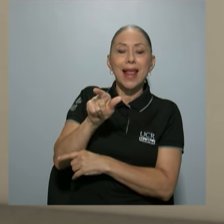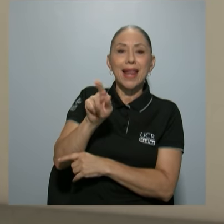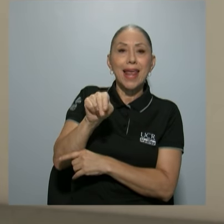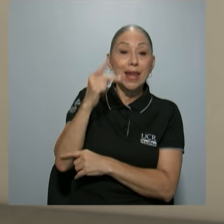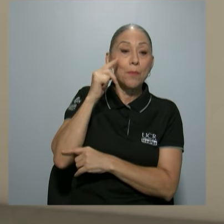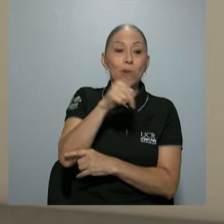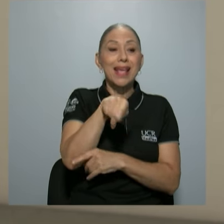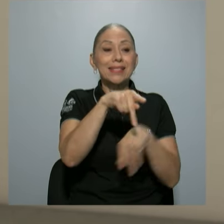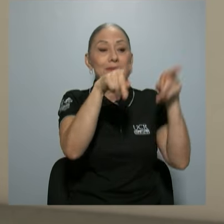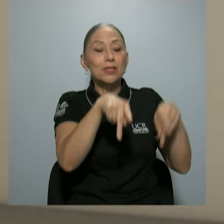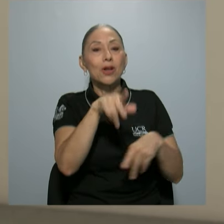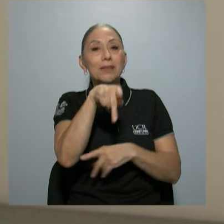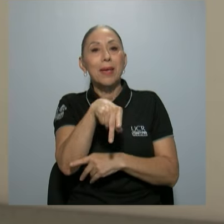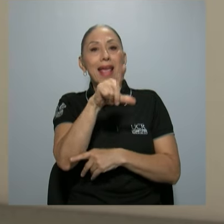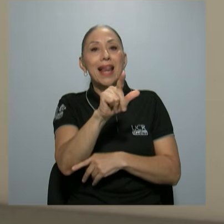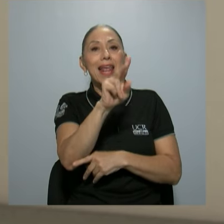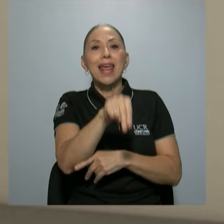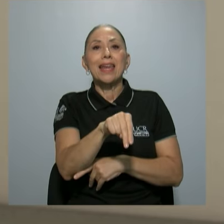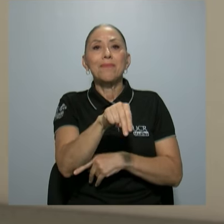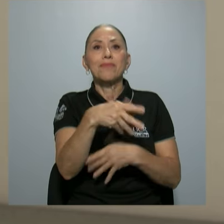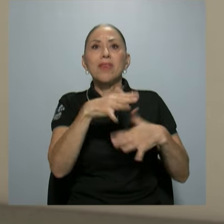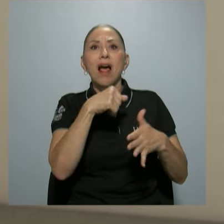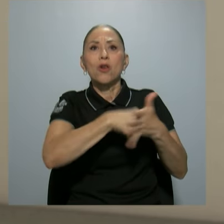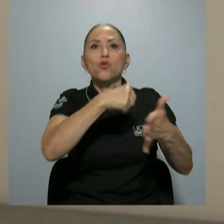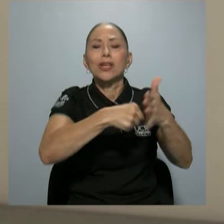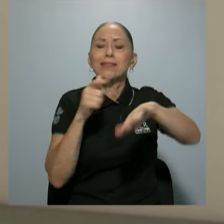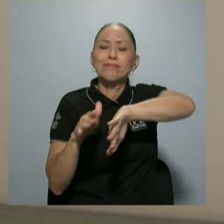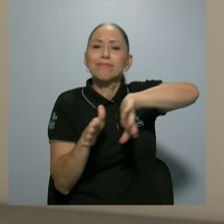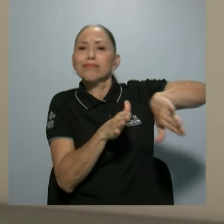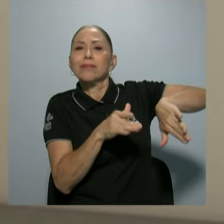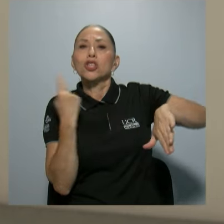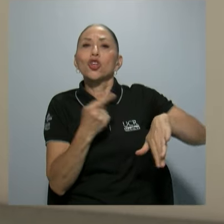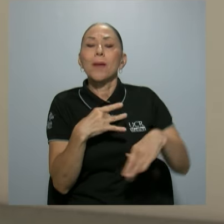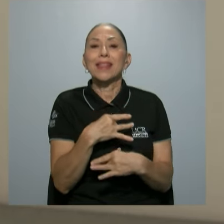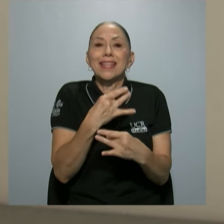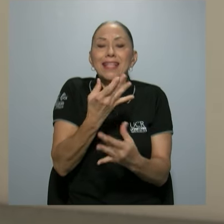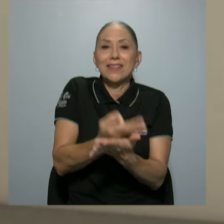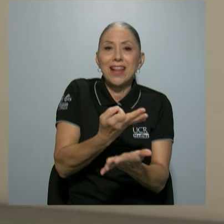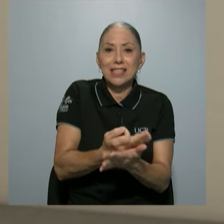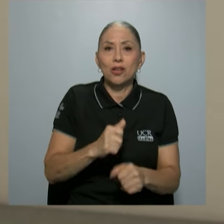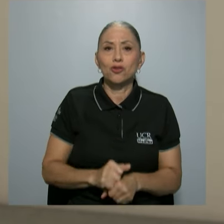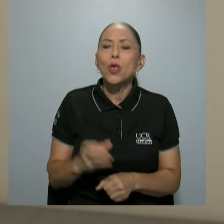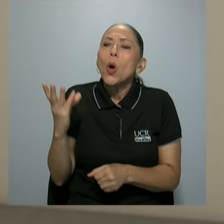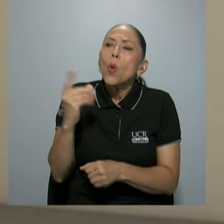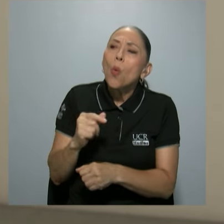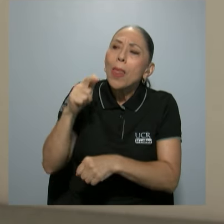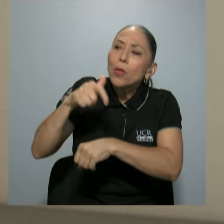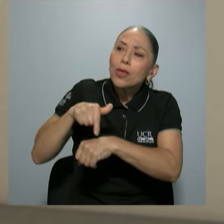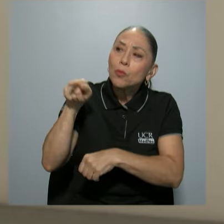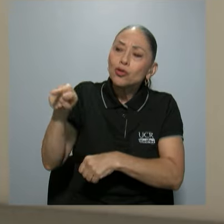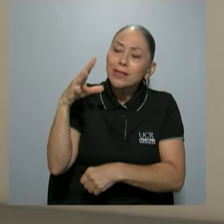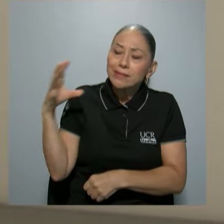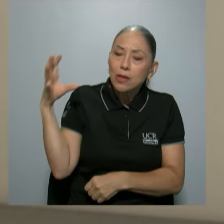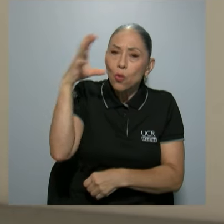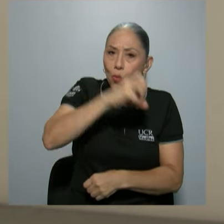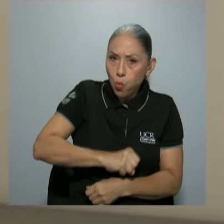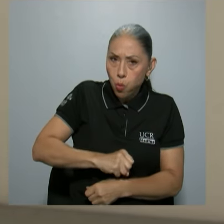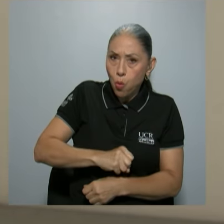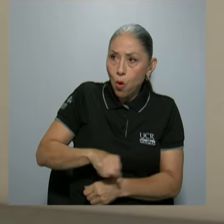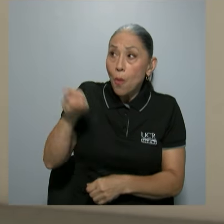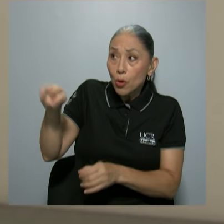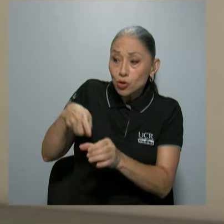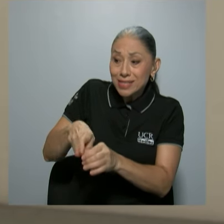las luchas y solo lo usan para sus intereses financieros. ¿Cuánto tiempo le tomó darse cuenta de ello? Porque usted salió